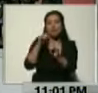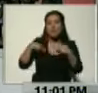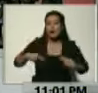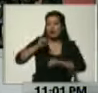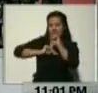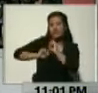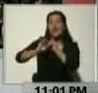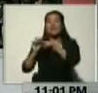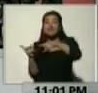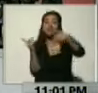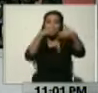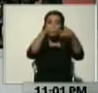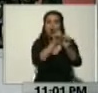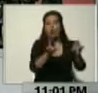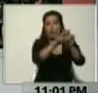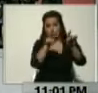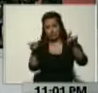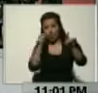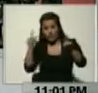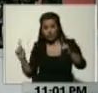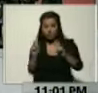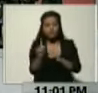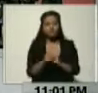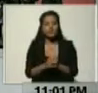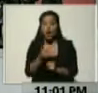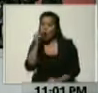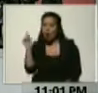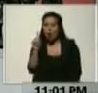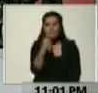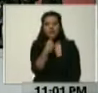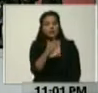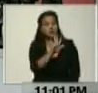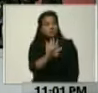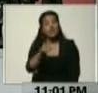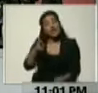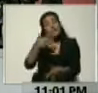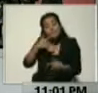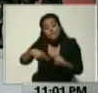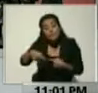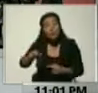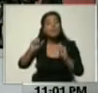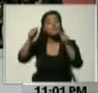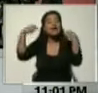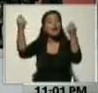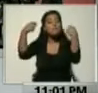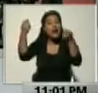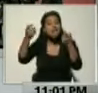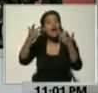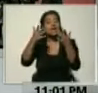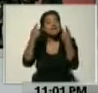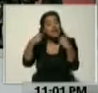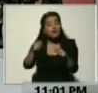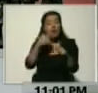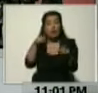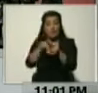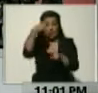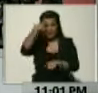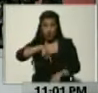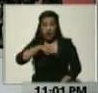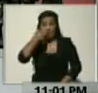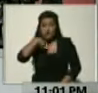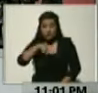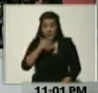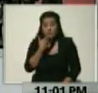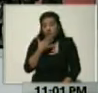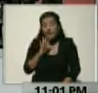esta reunión, Alfredo Romero manifestó sobre el inicio de una campaña internacional para la liberación de los supuestos presos políticos en Venezuela, la